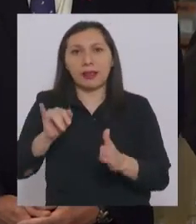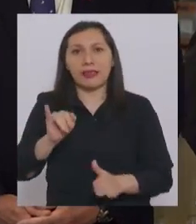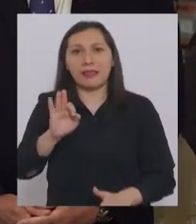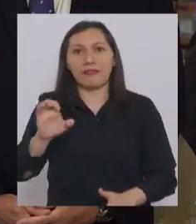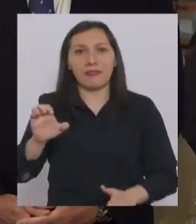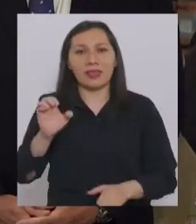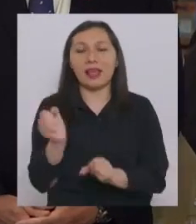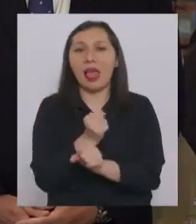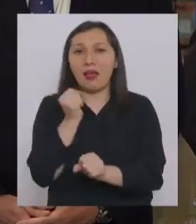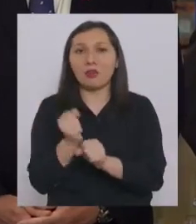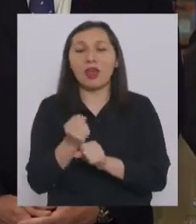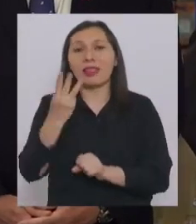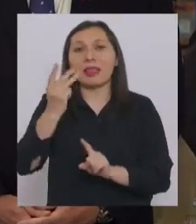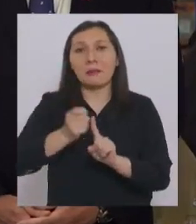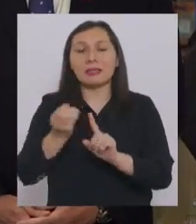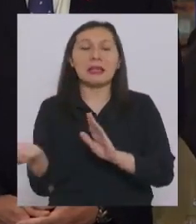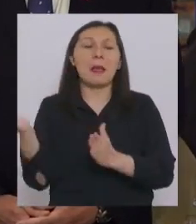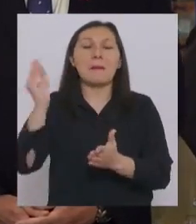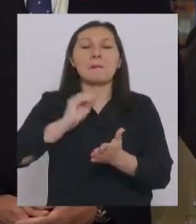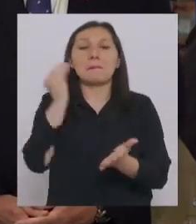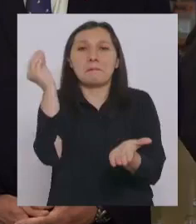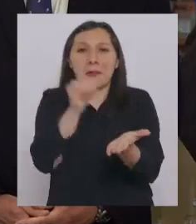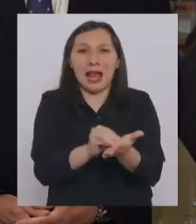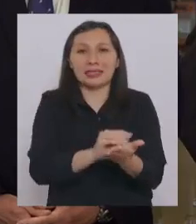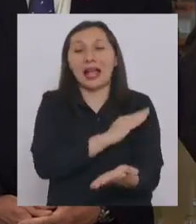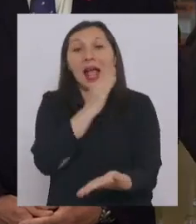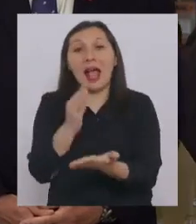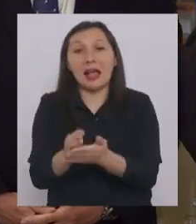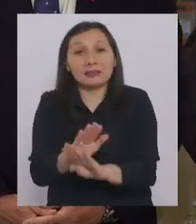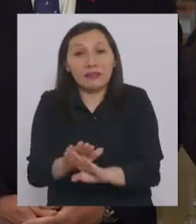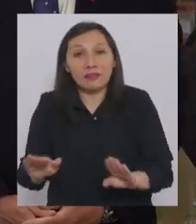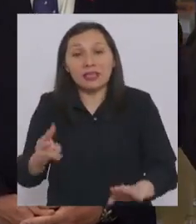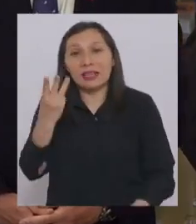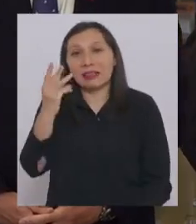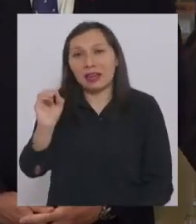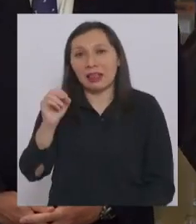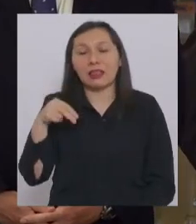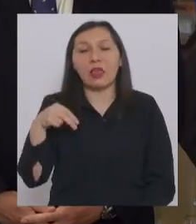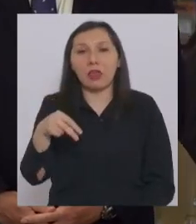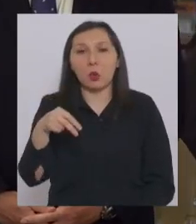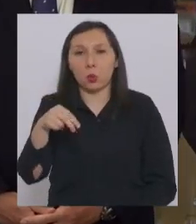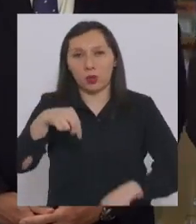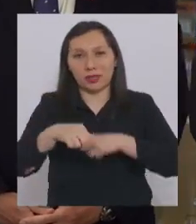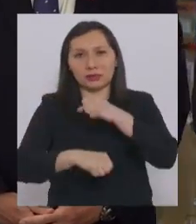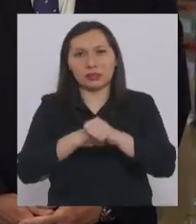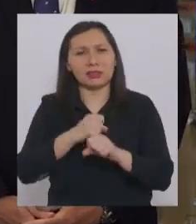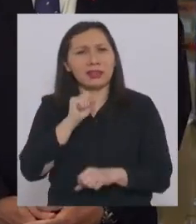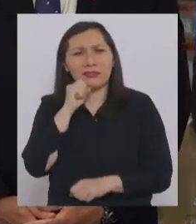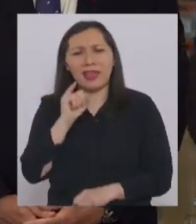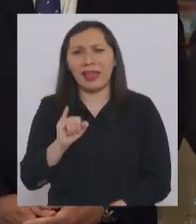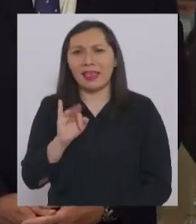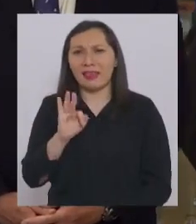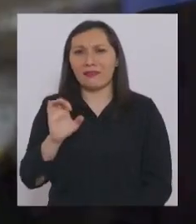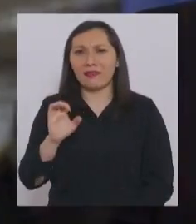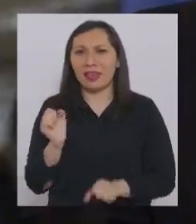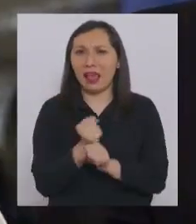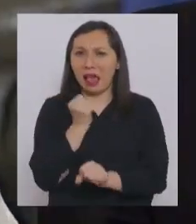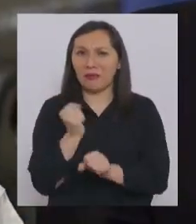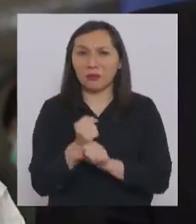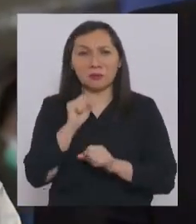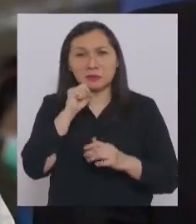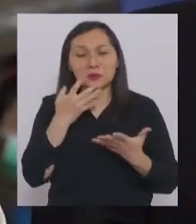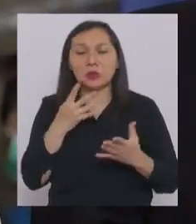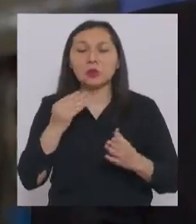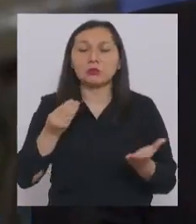por 3 meses adicionales, hasta el 30 de junio de este año. ¿Qué significa el IFE laboral? El IFE laboral es